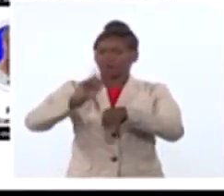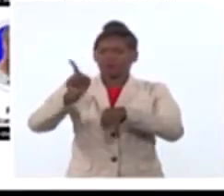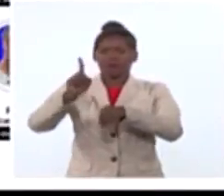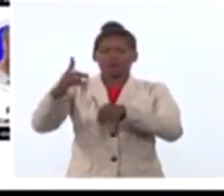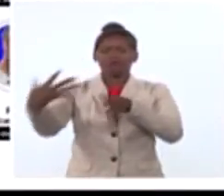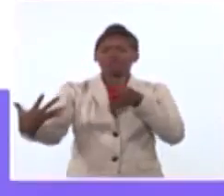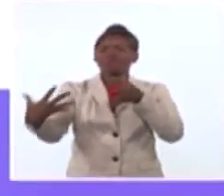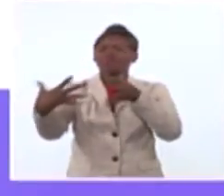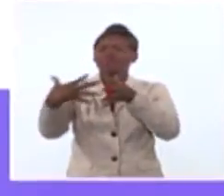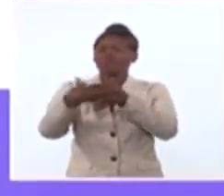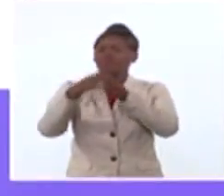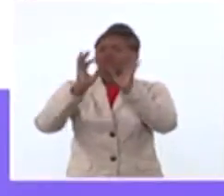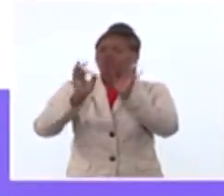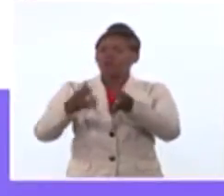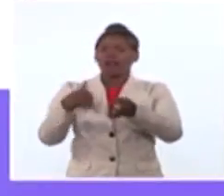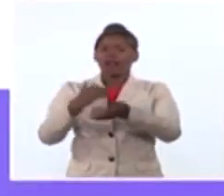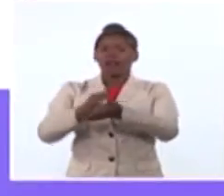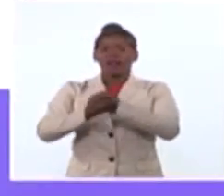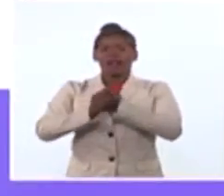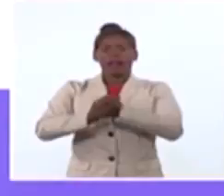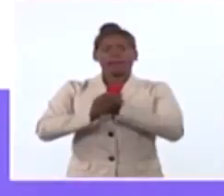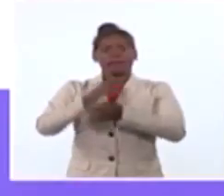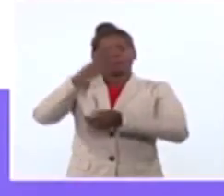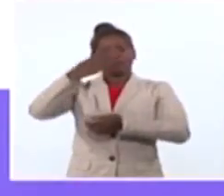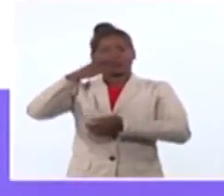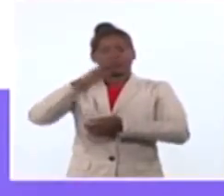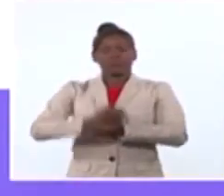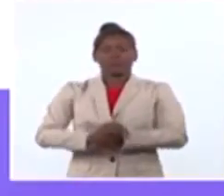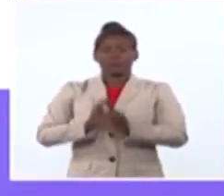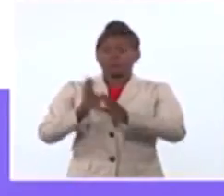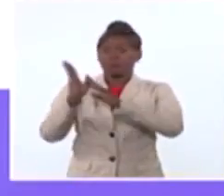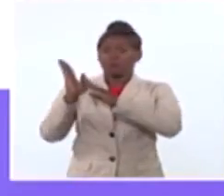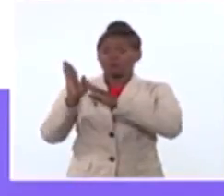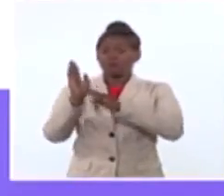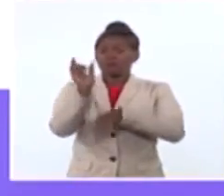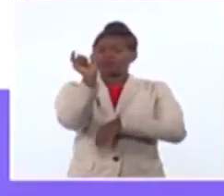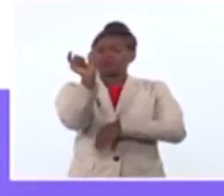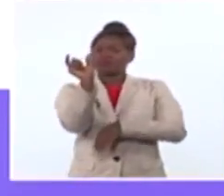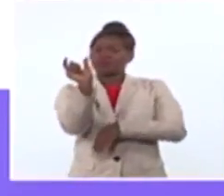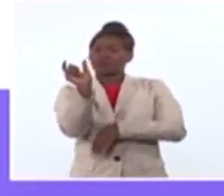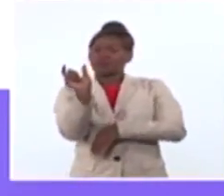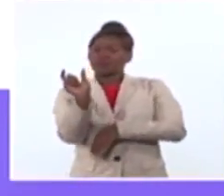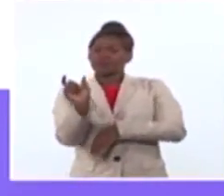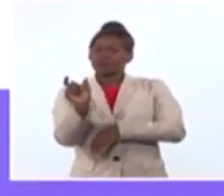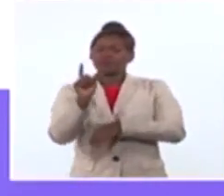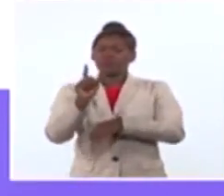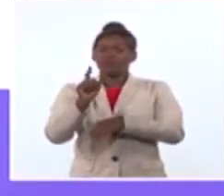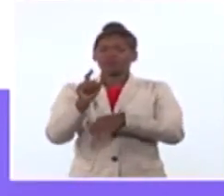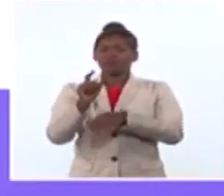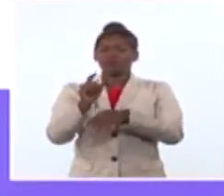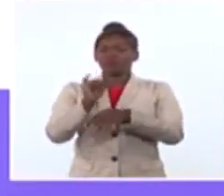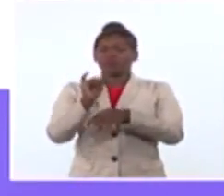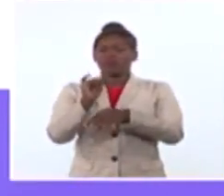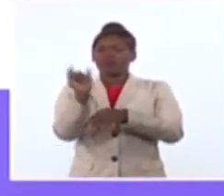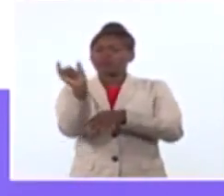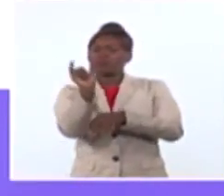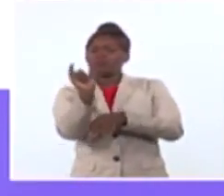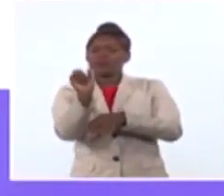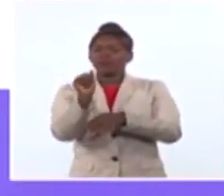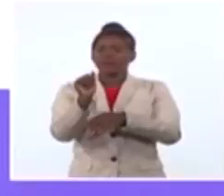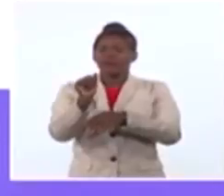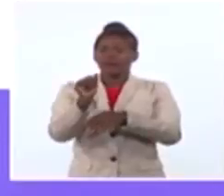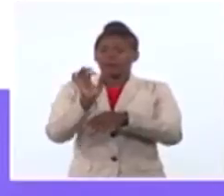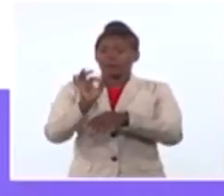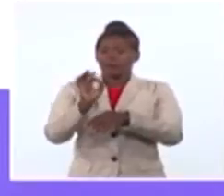por fechas incompleta, como es natural, a partir de la última salida de esta